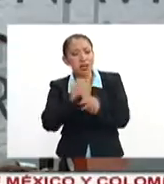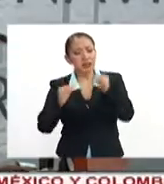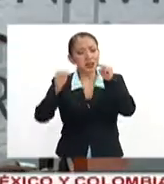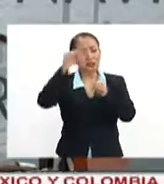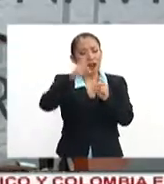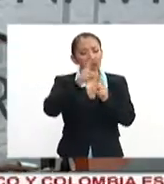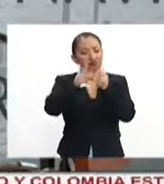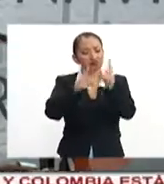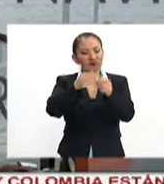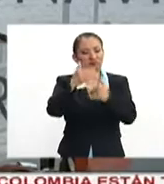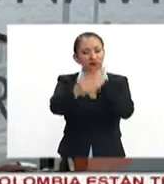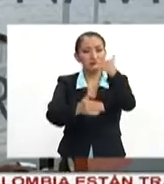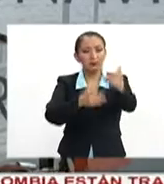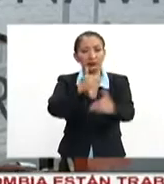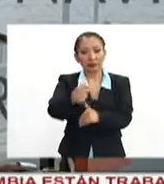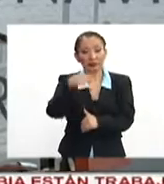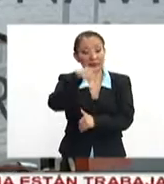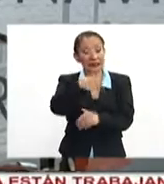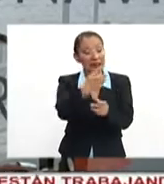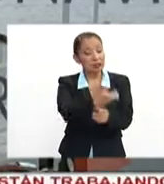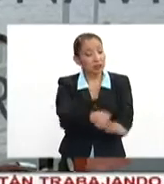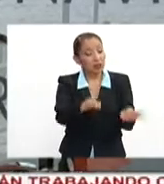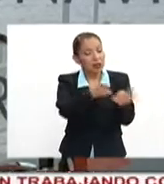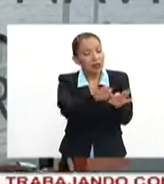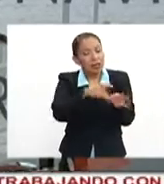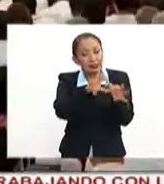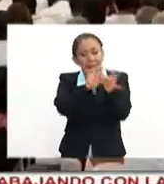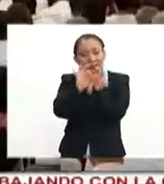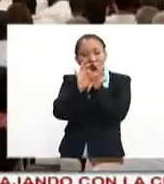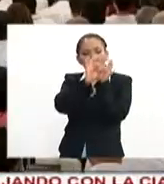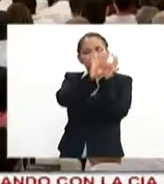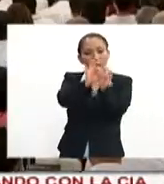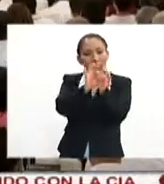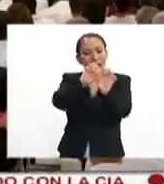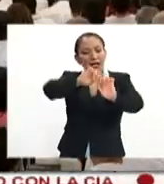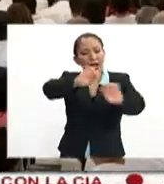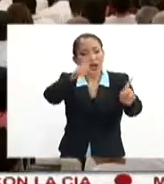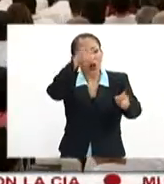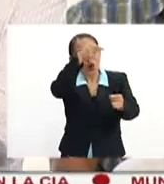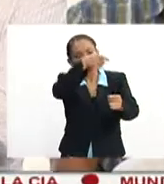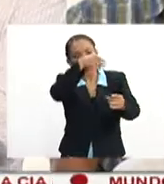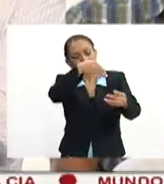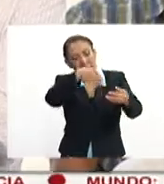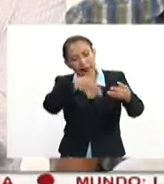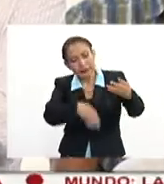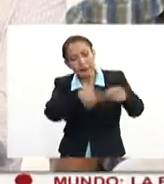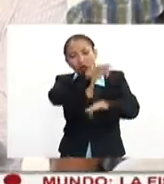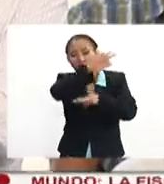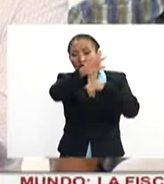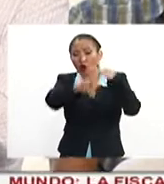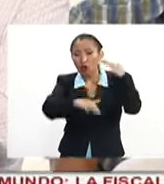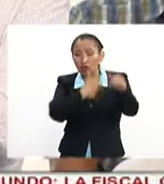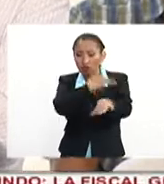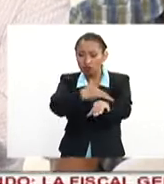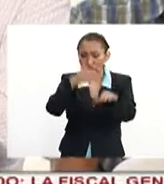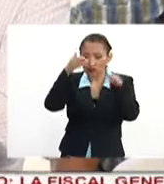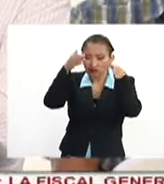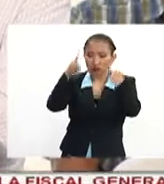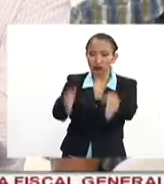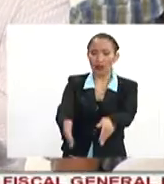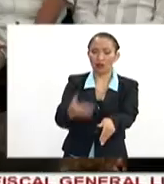niveles de desarrollo. Pero aquí lo importante es mantener la unidad, claridad de objetivos y todos resueltos a